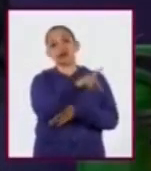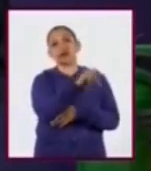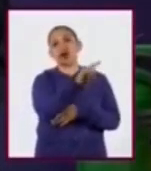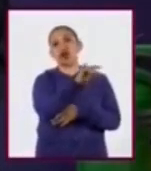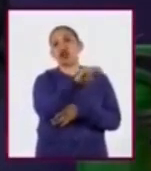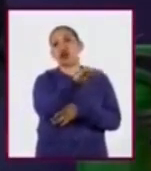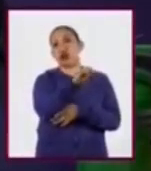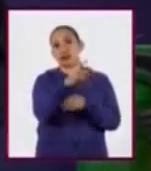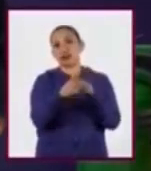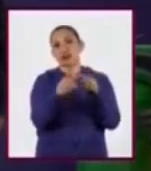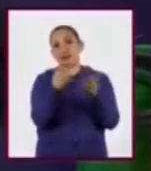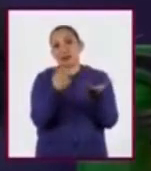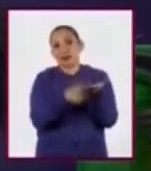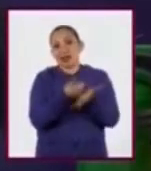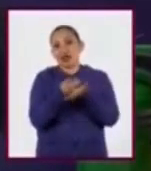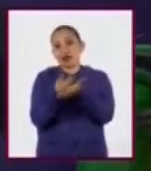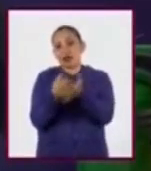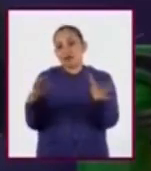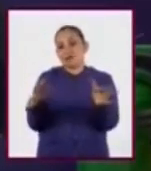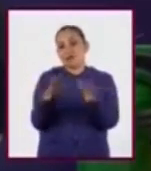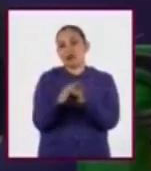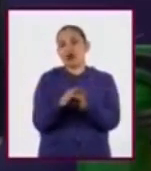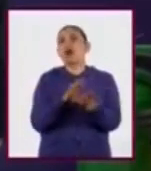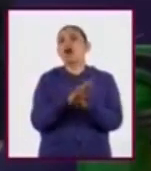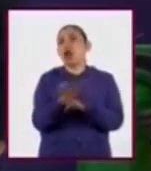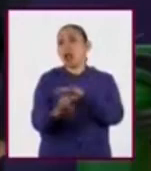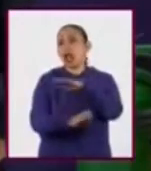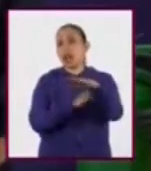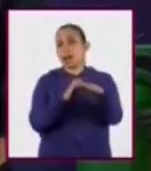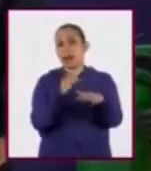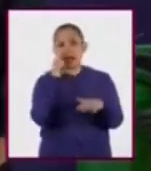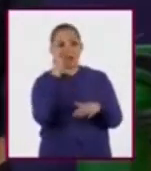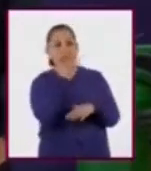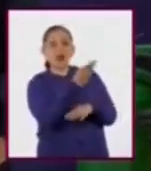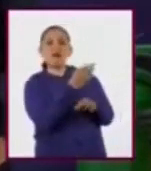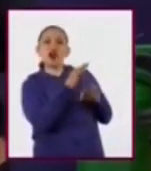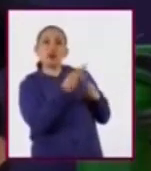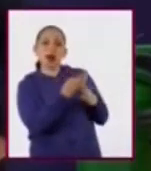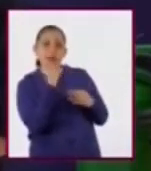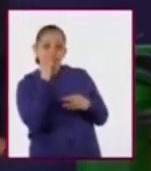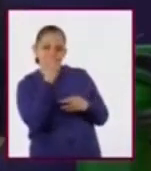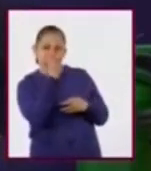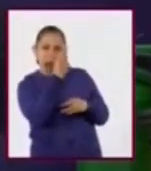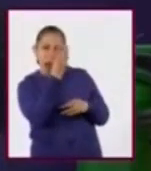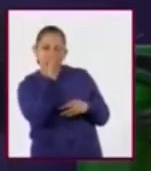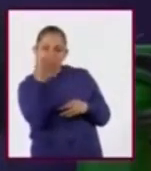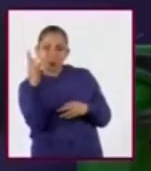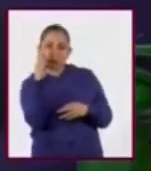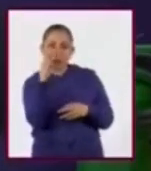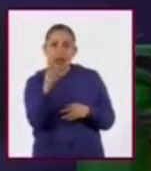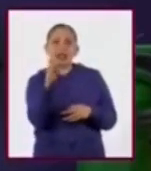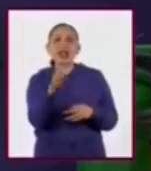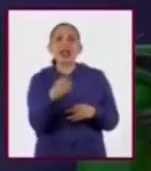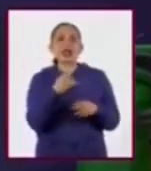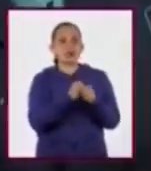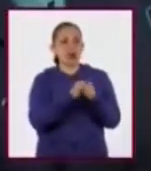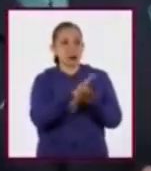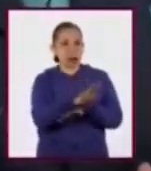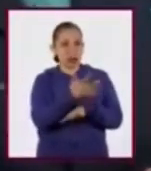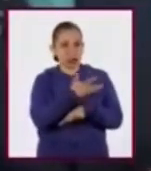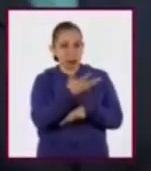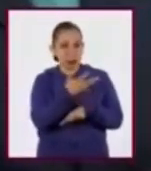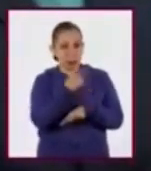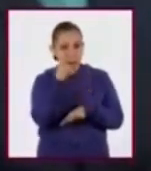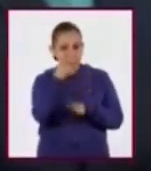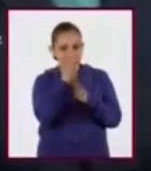protones. ¿Ya saben qué elemento químico representa nuestro modelo atómico? Veamos qué datos podemos obtener